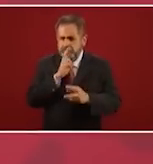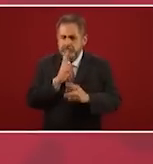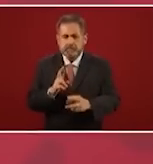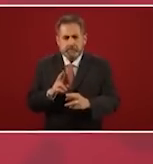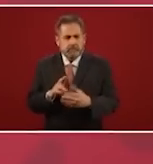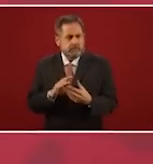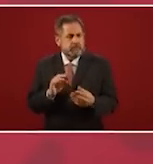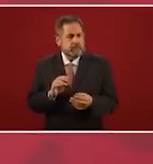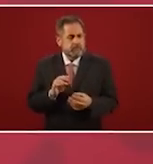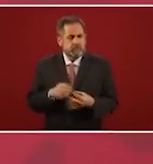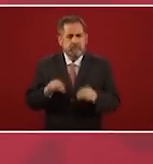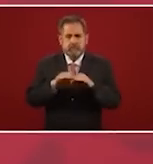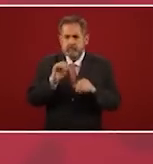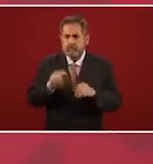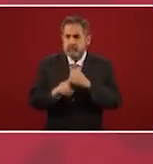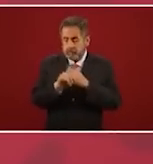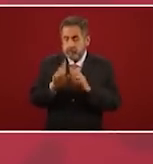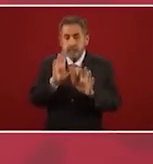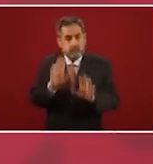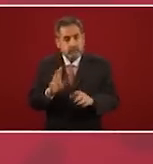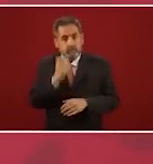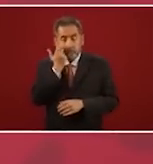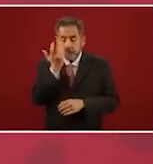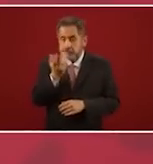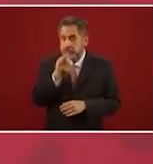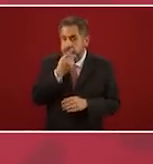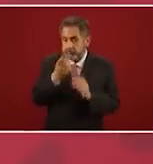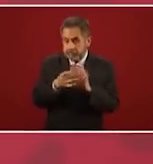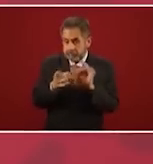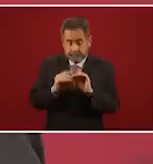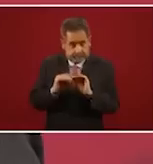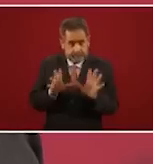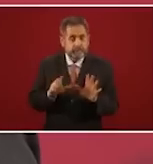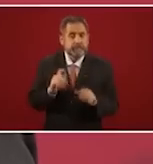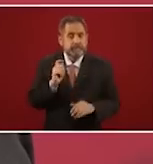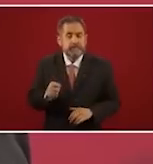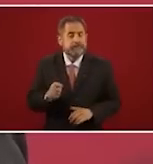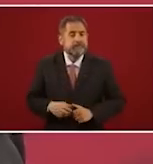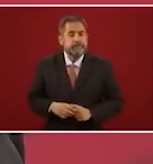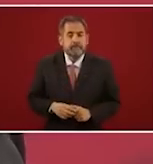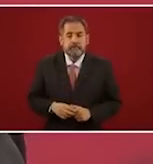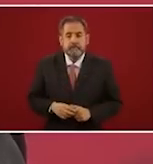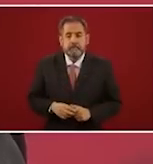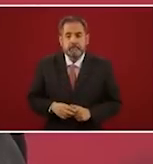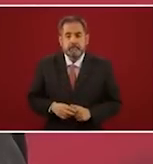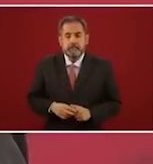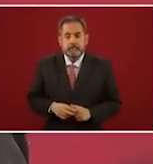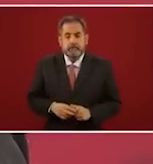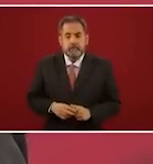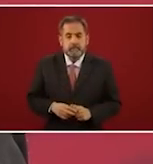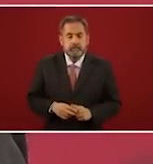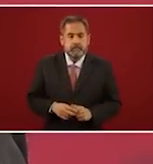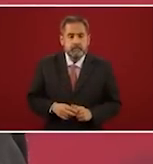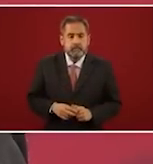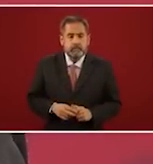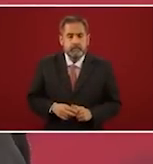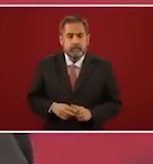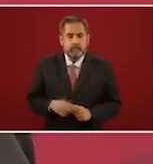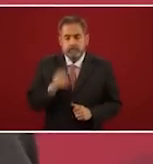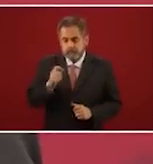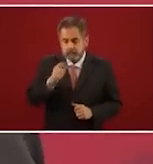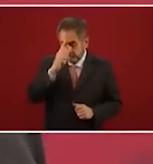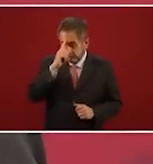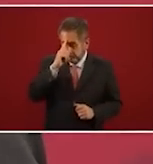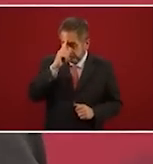o sea, sin problema. Lo que quiero es que se tome